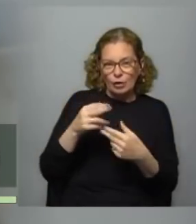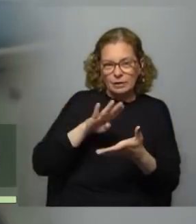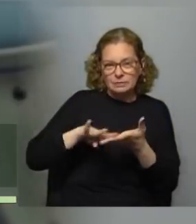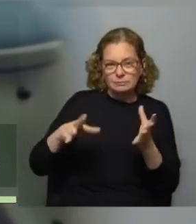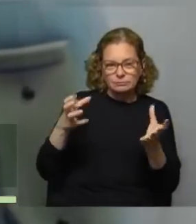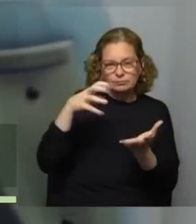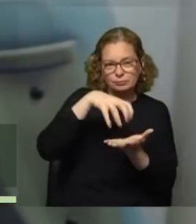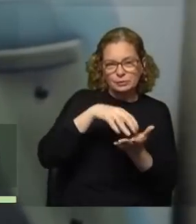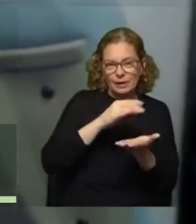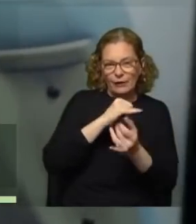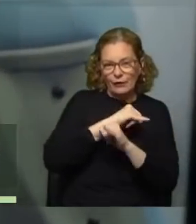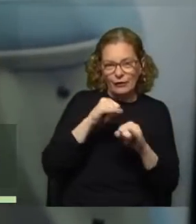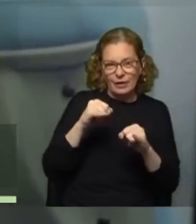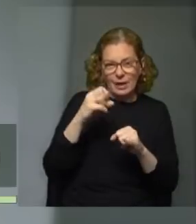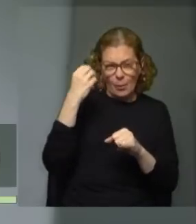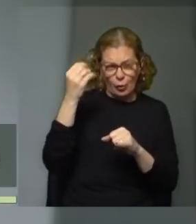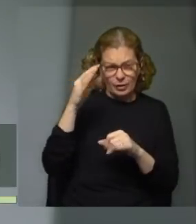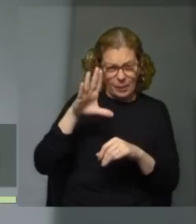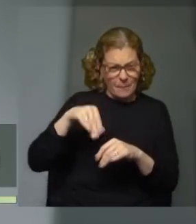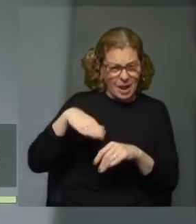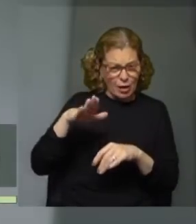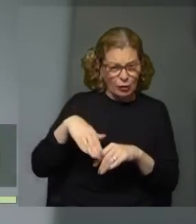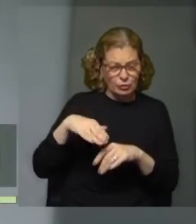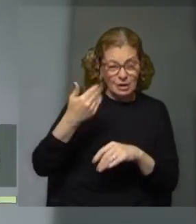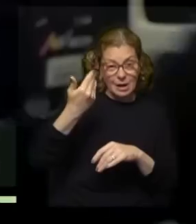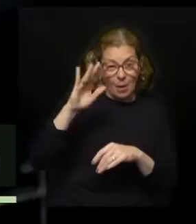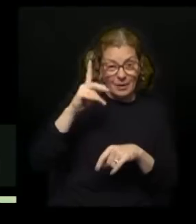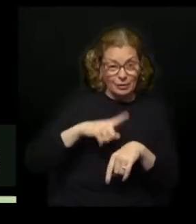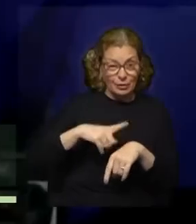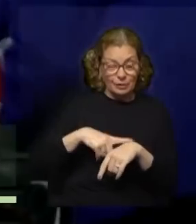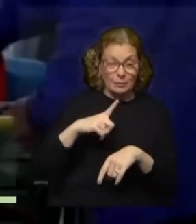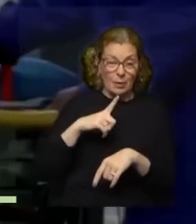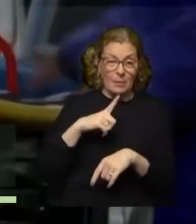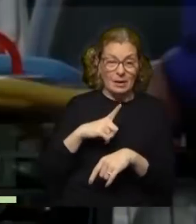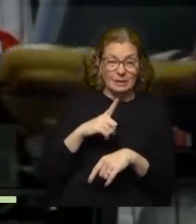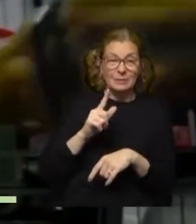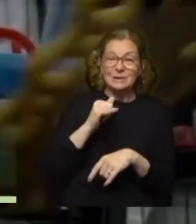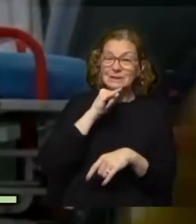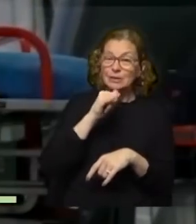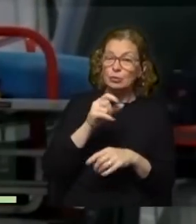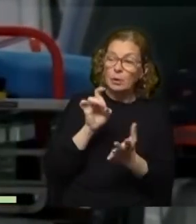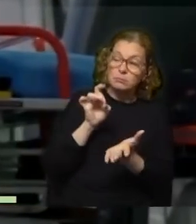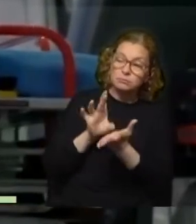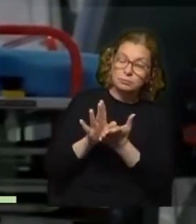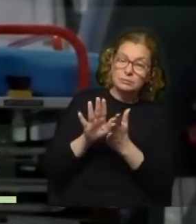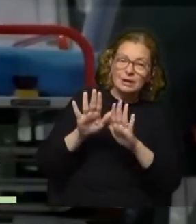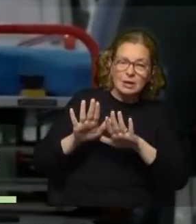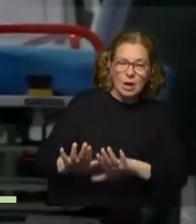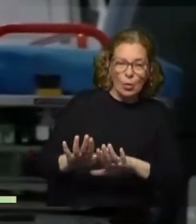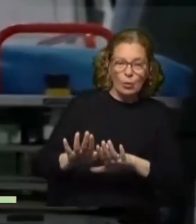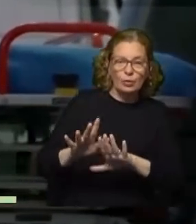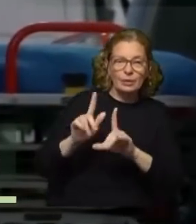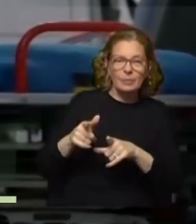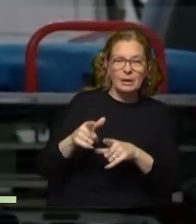policlínicas disminución de cantidad de ambulancias y aumento de los tiempos de espera también se denuncian despidos en vivos al seguro de paro y